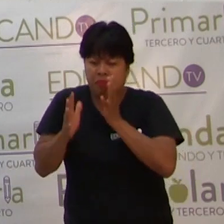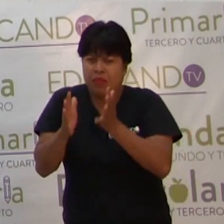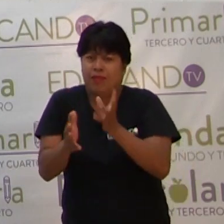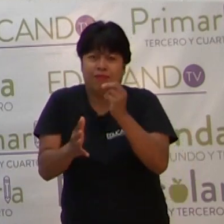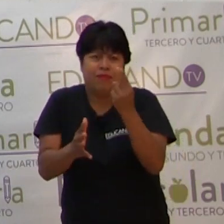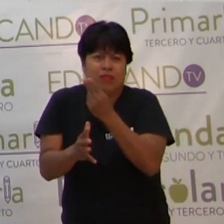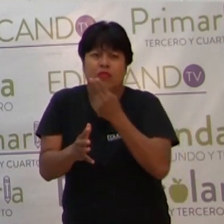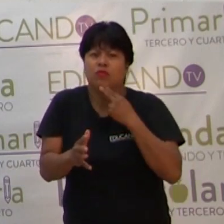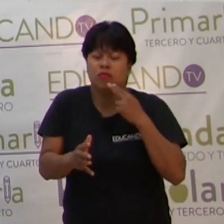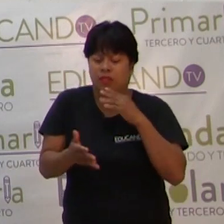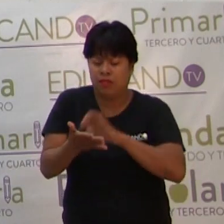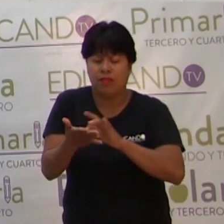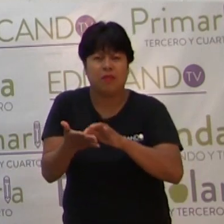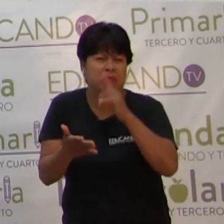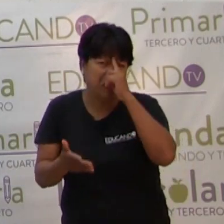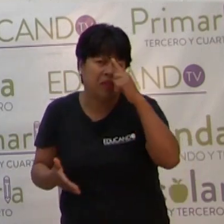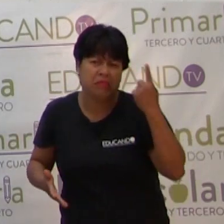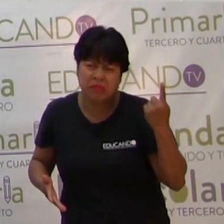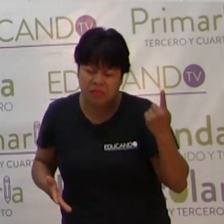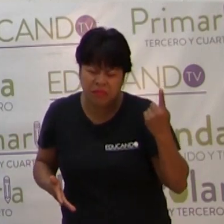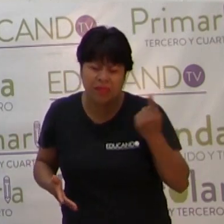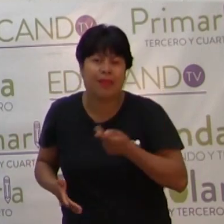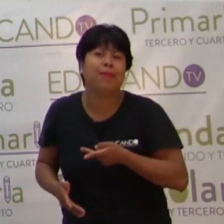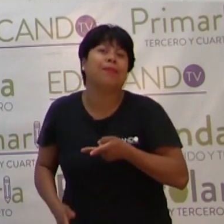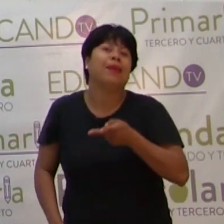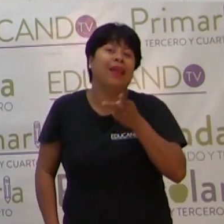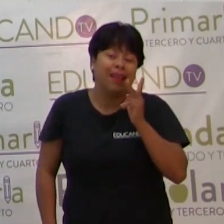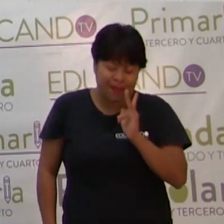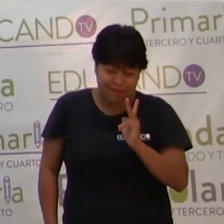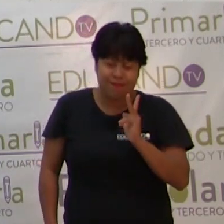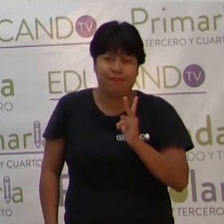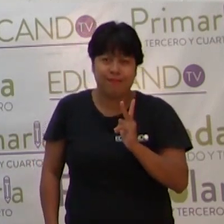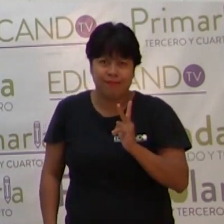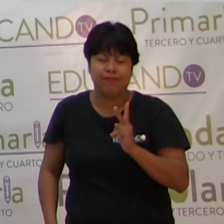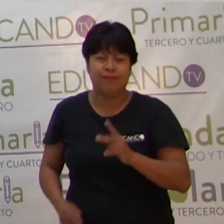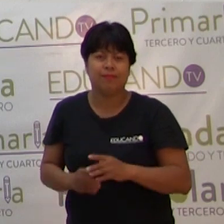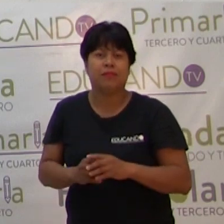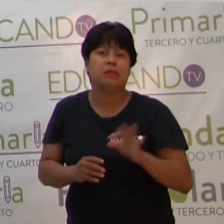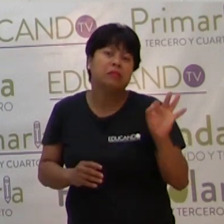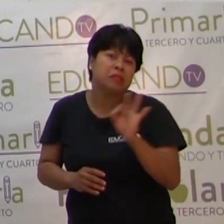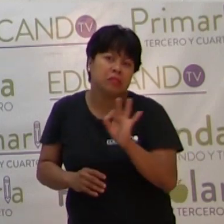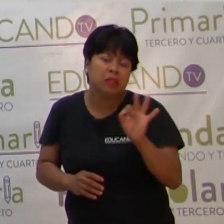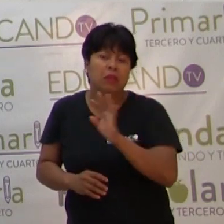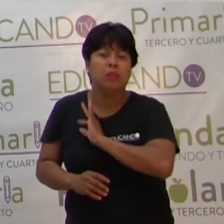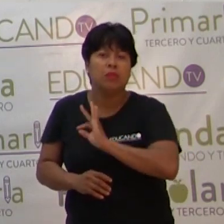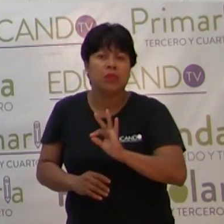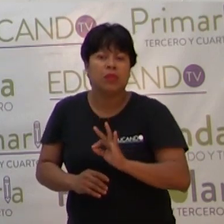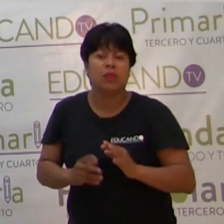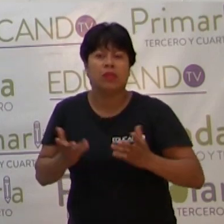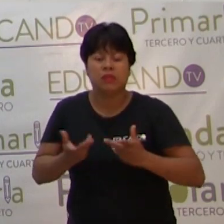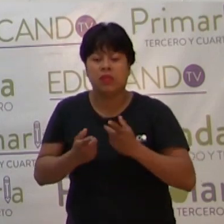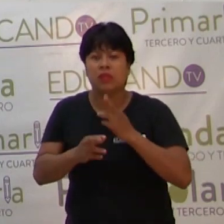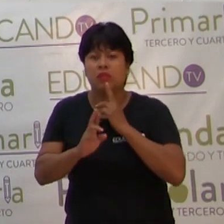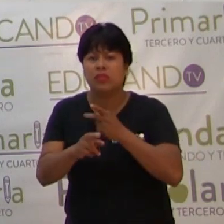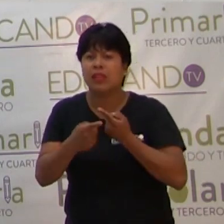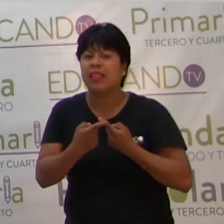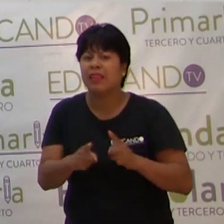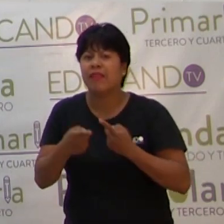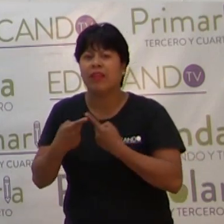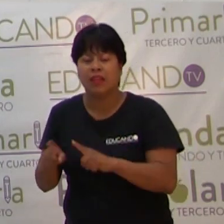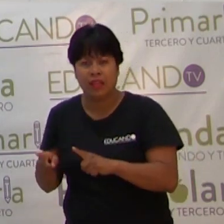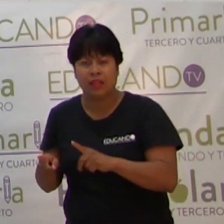la calculadora, muy fácilmente. Pero a lo mejor nos pueden dar resultados diferentes.